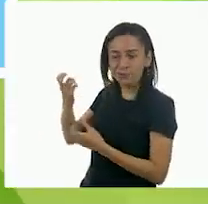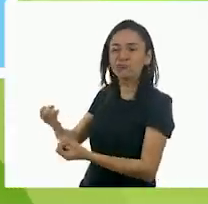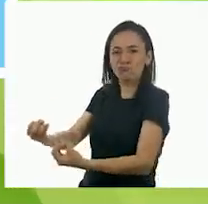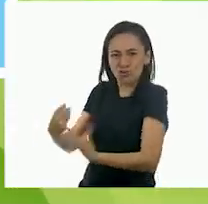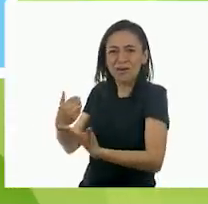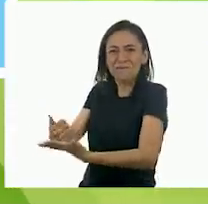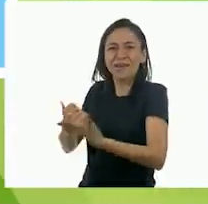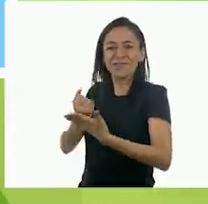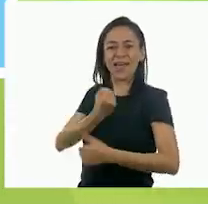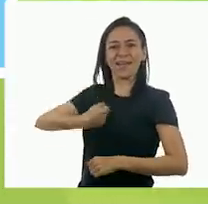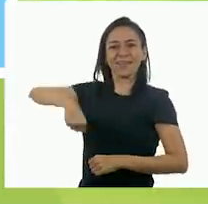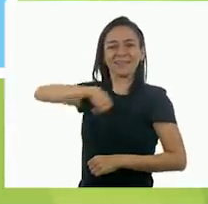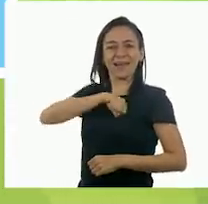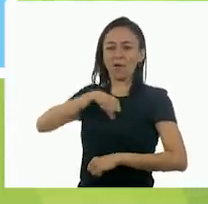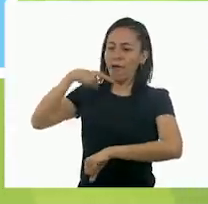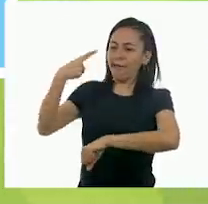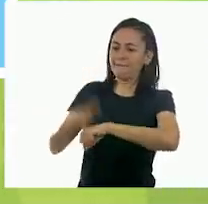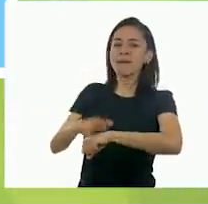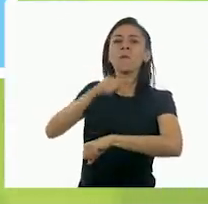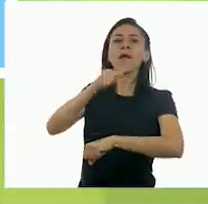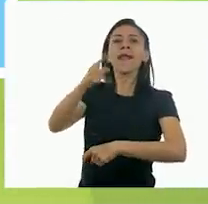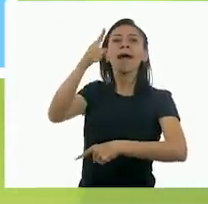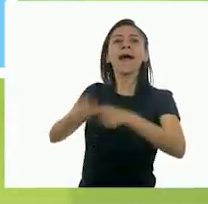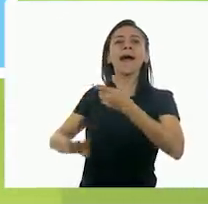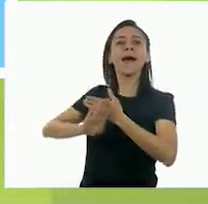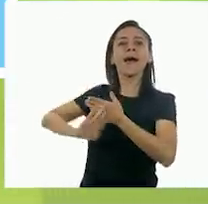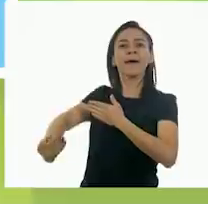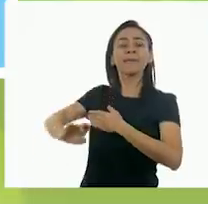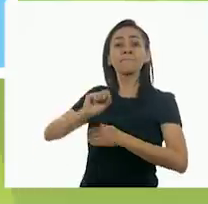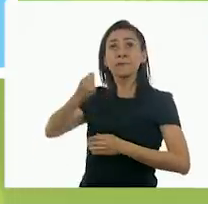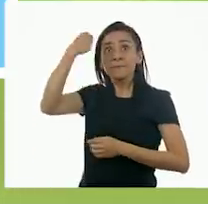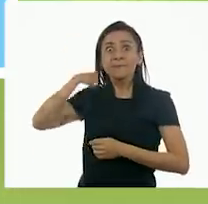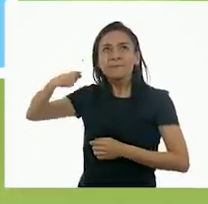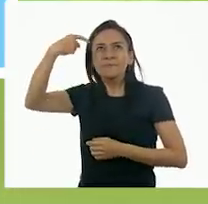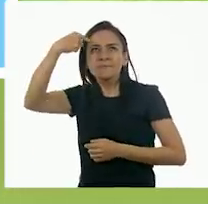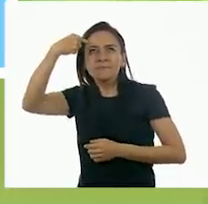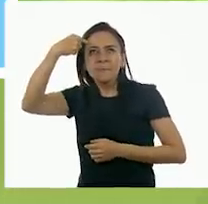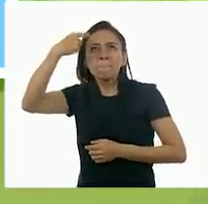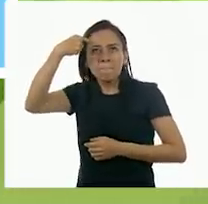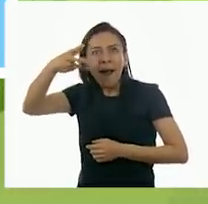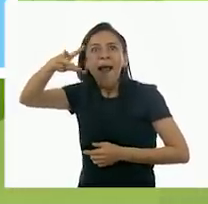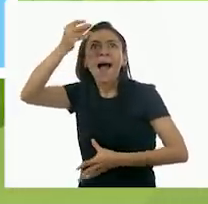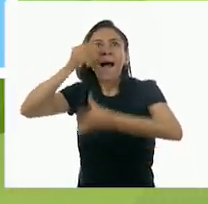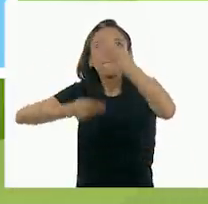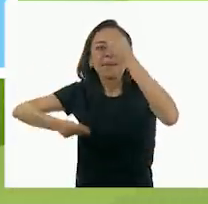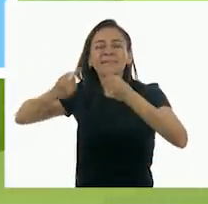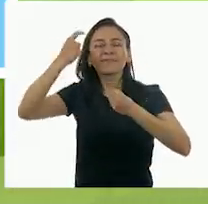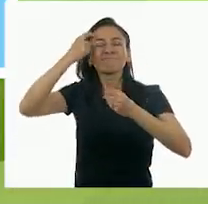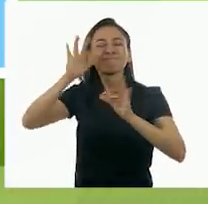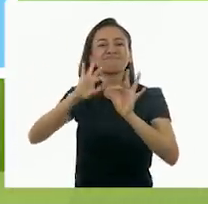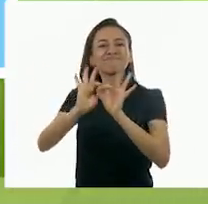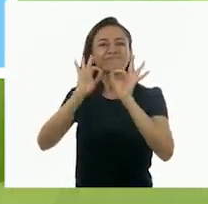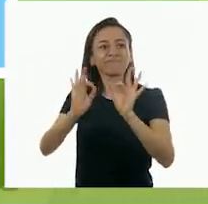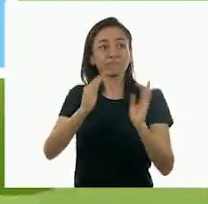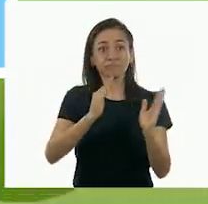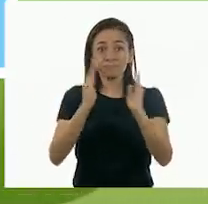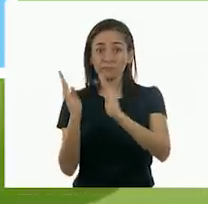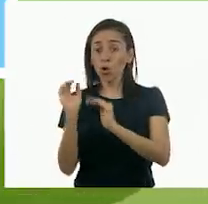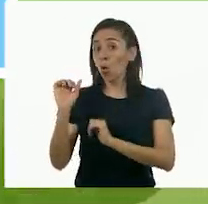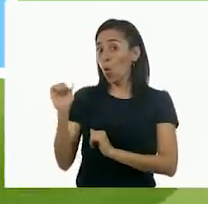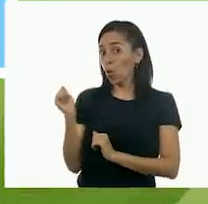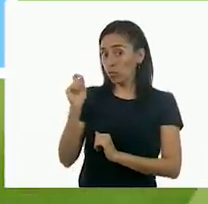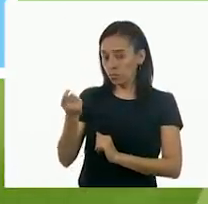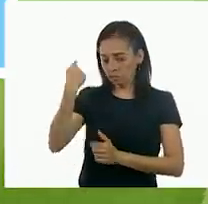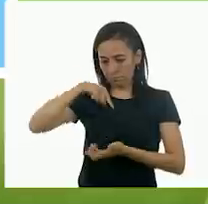que no me enferme y a que mi mente esté lista para aprender. Estos otros sirven para que mi cuerpo esté fuerte